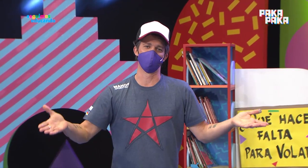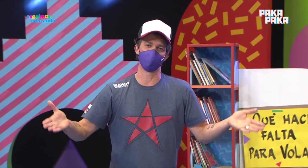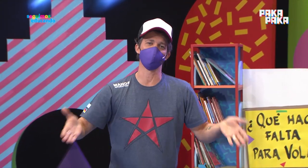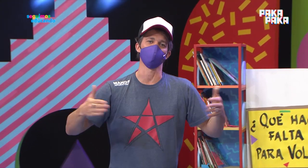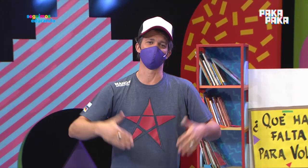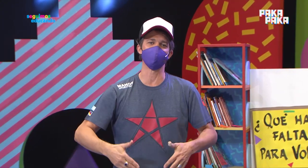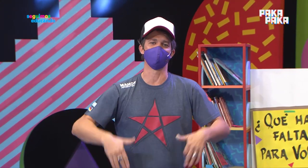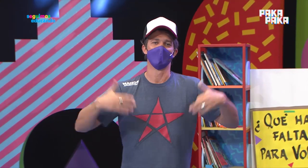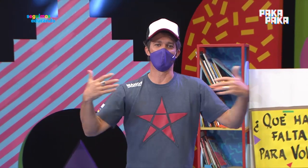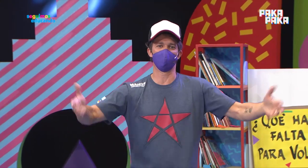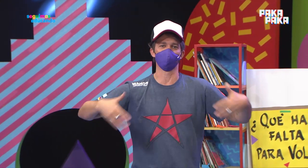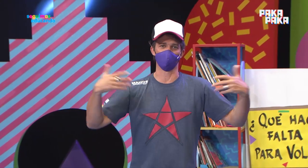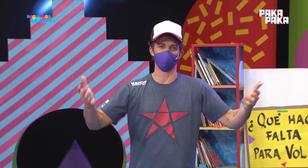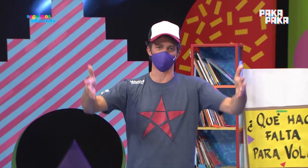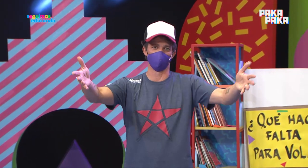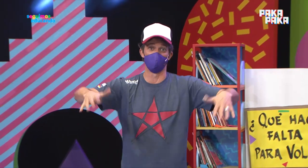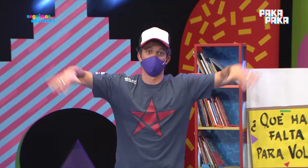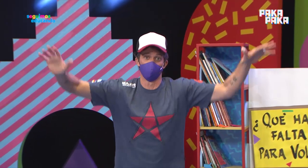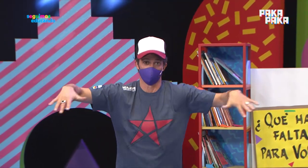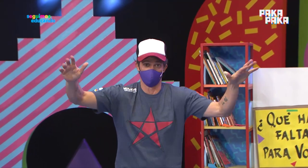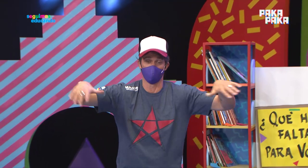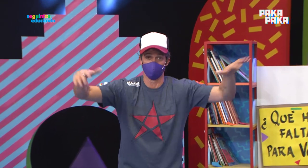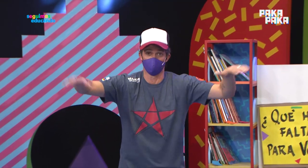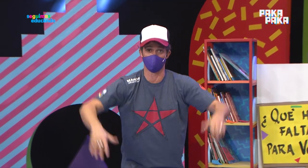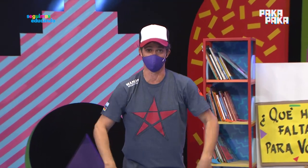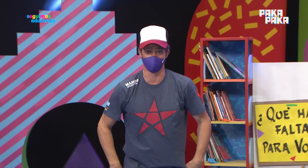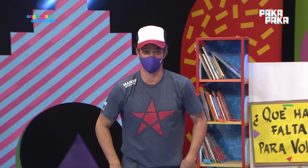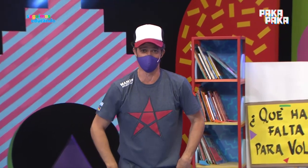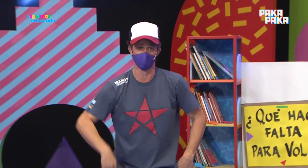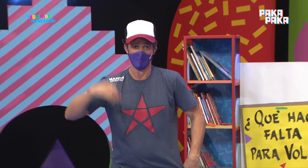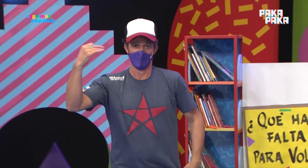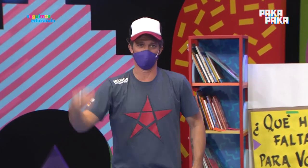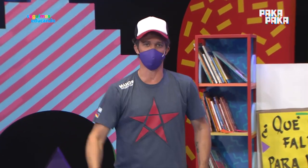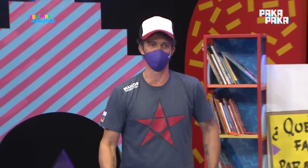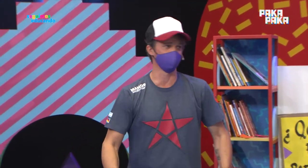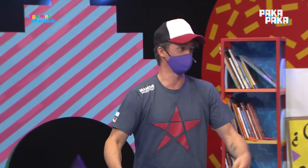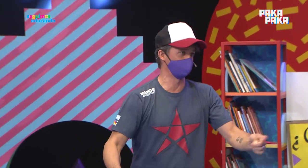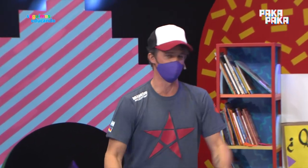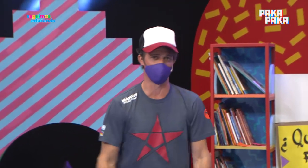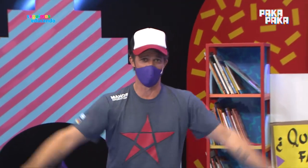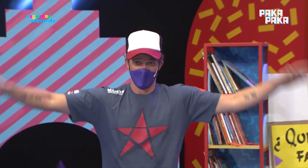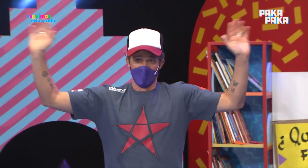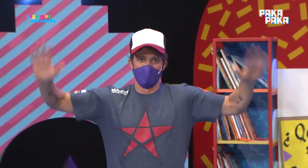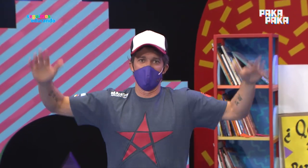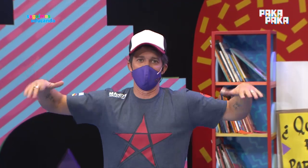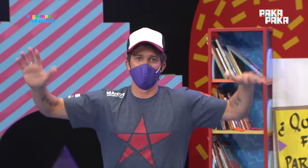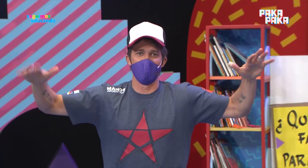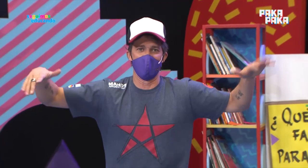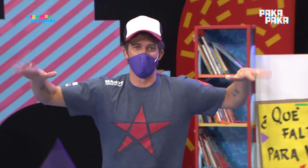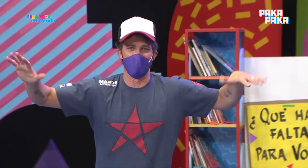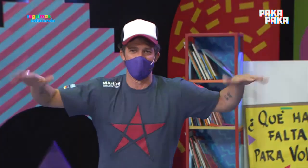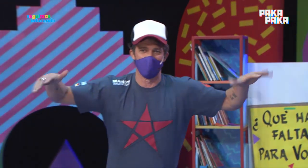también con un aplauso grande. Aplausos, gritos, euforia y mucho flow en todas las casas del país. Recibimos a nuestra maestra,